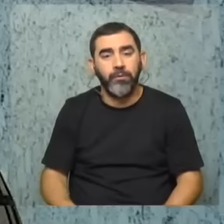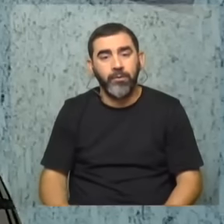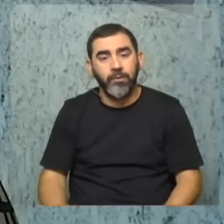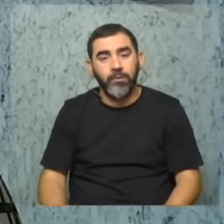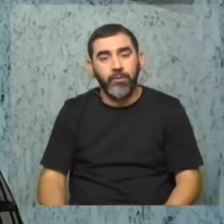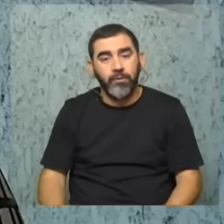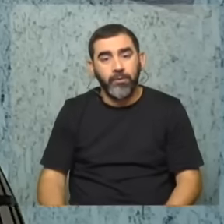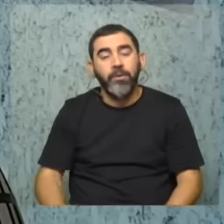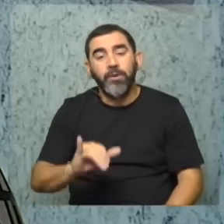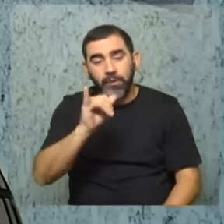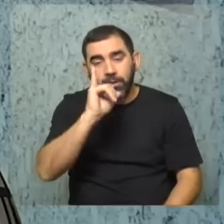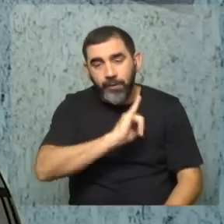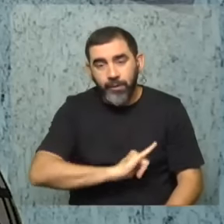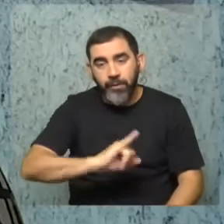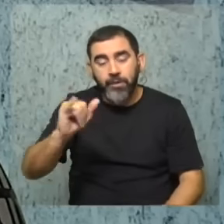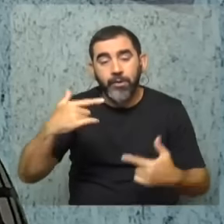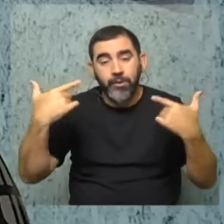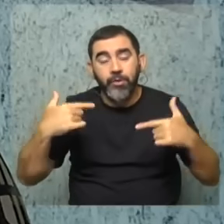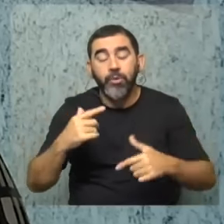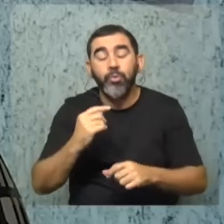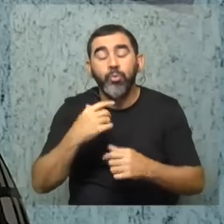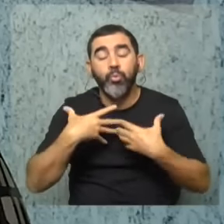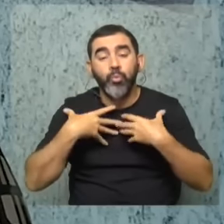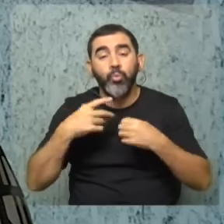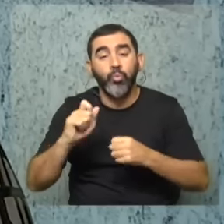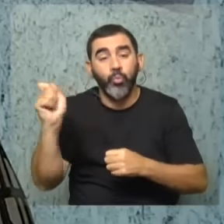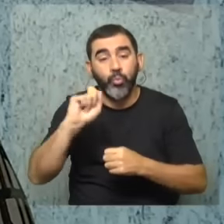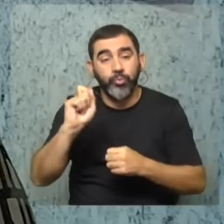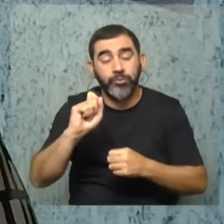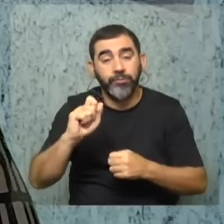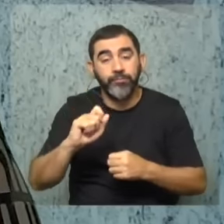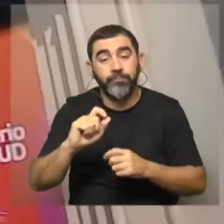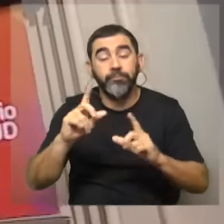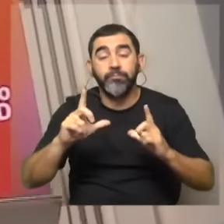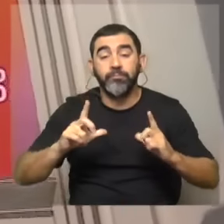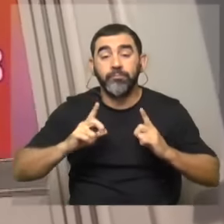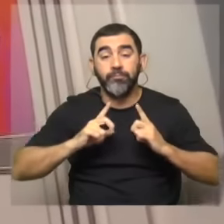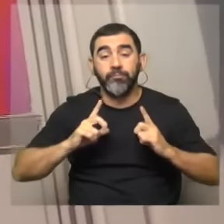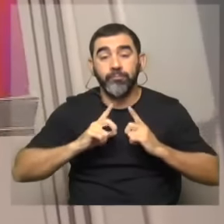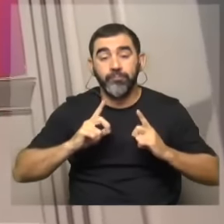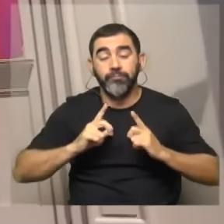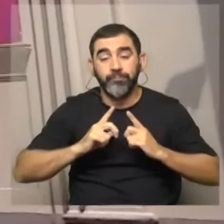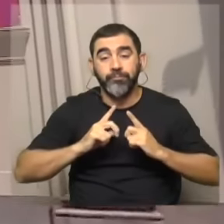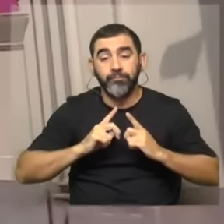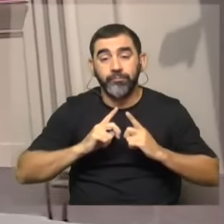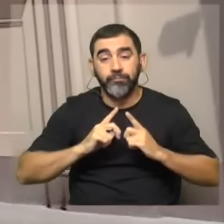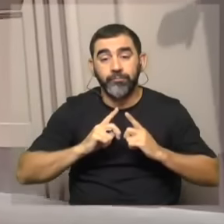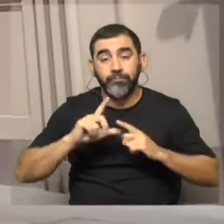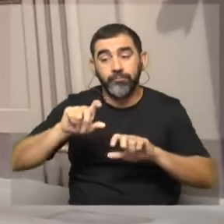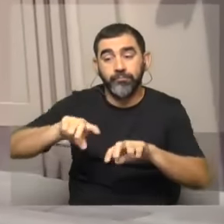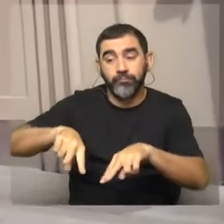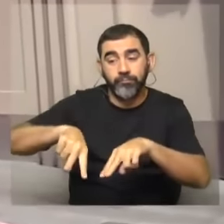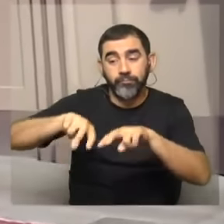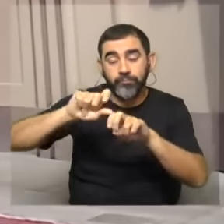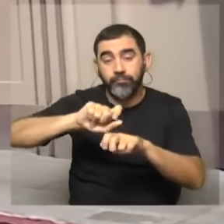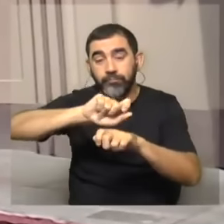nosotros vamos a hacer la denuncia al ministerio eh Y luego lo que esperamos es que se inspeccione